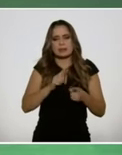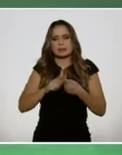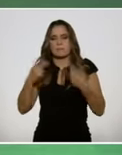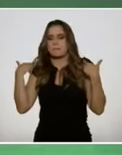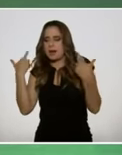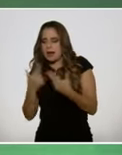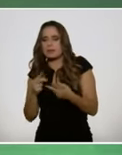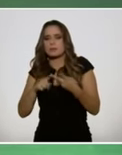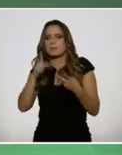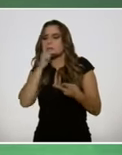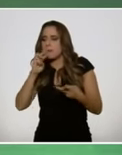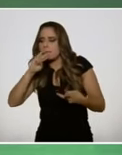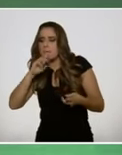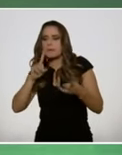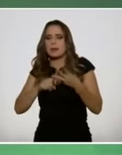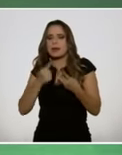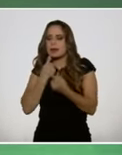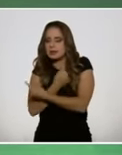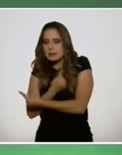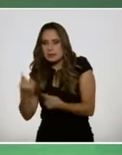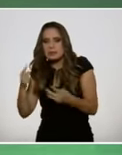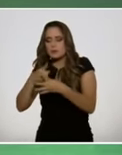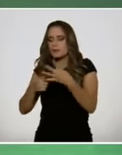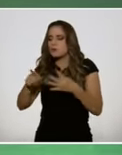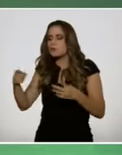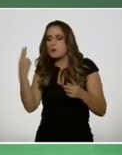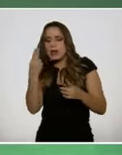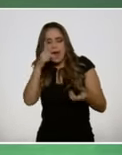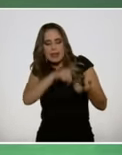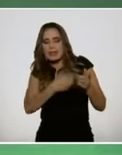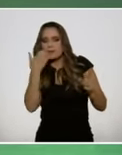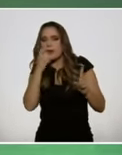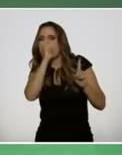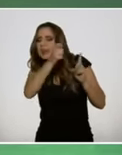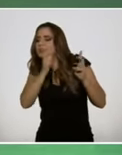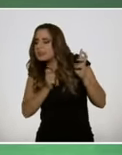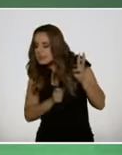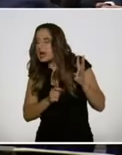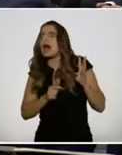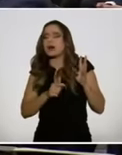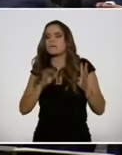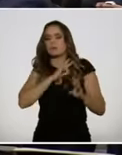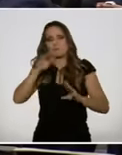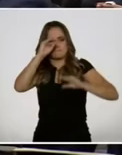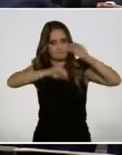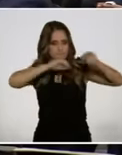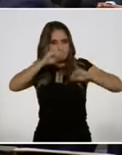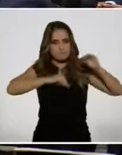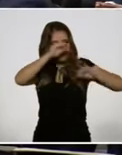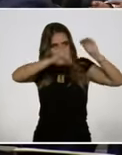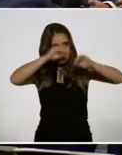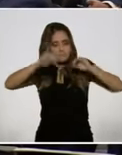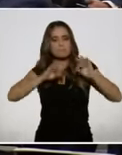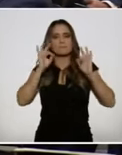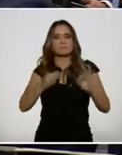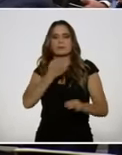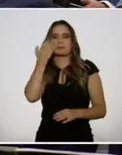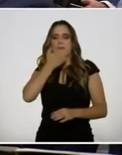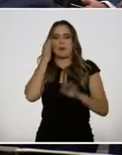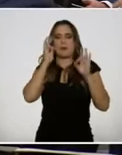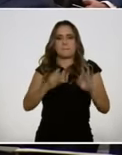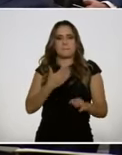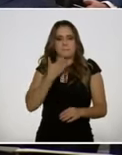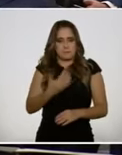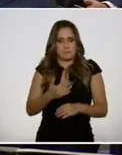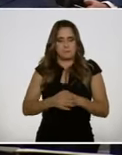los maestros, los niños, las necesidades que tienen para poder lograr una mejor calidad en su infraestructura. Sin